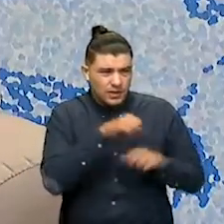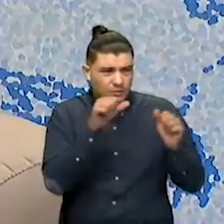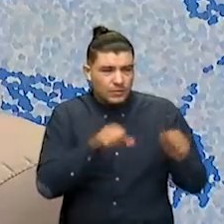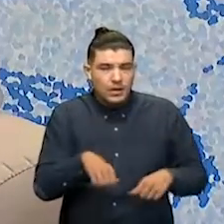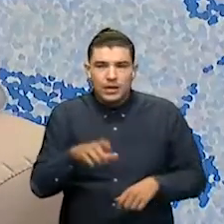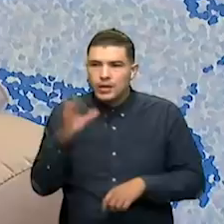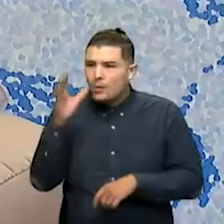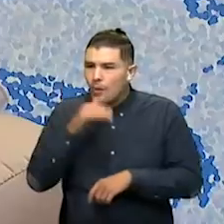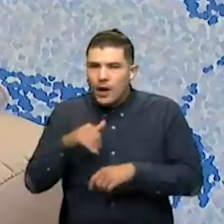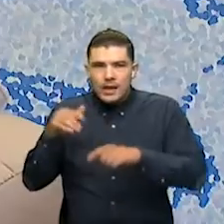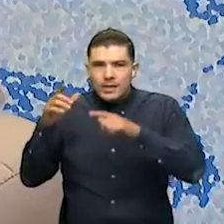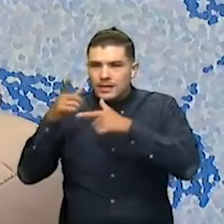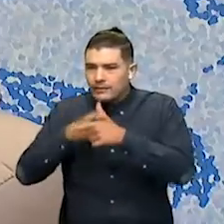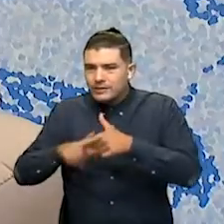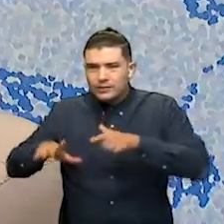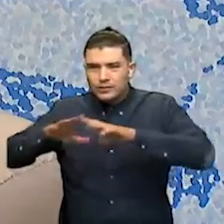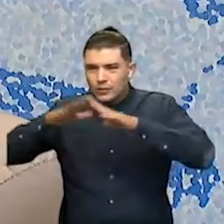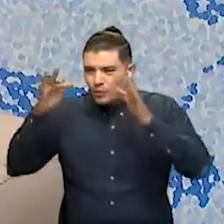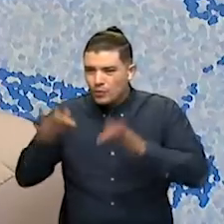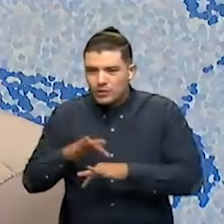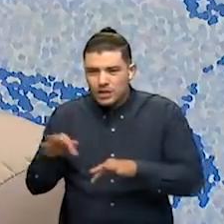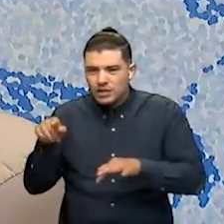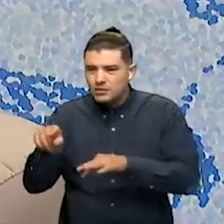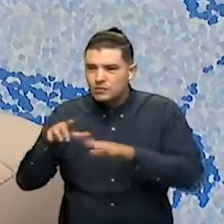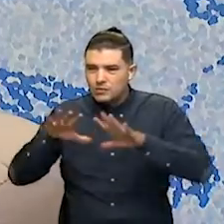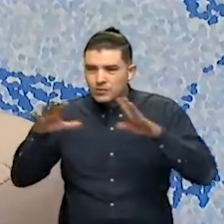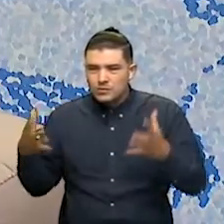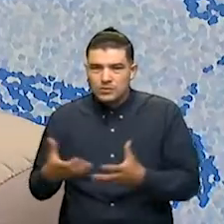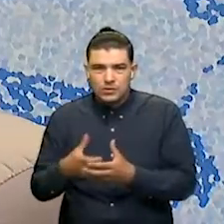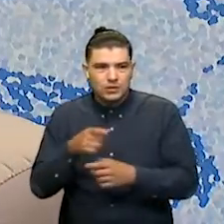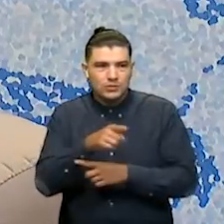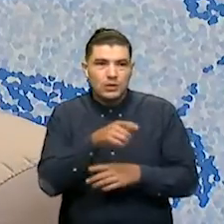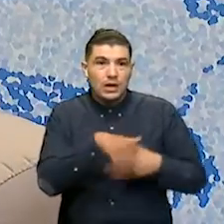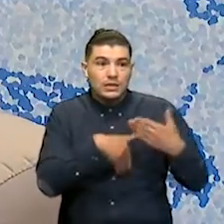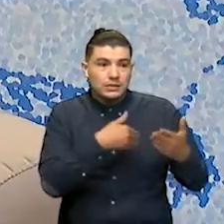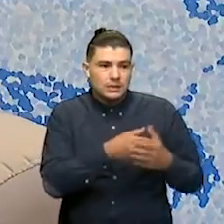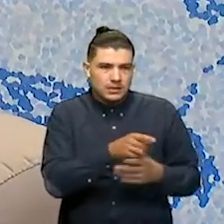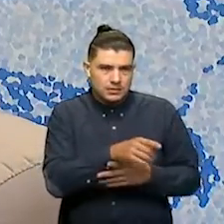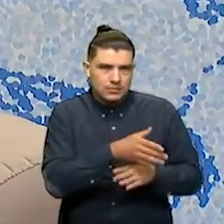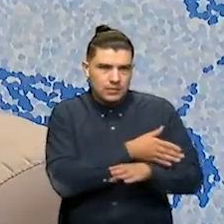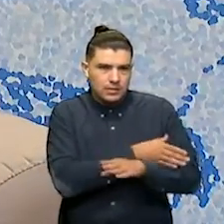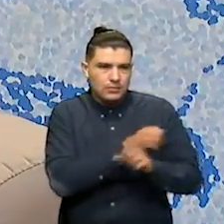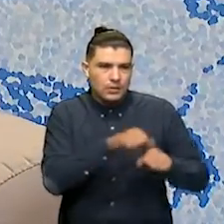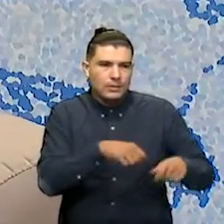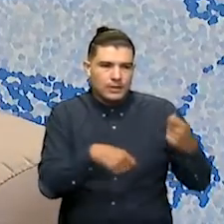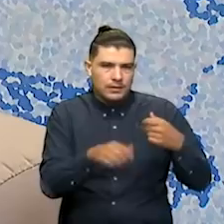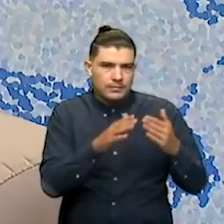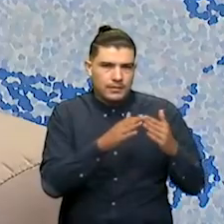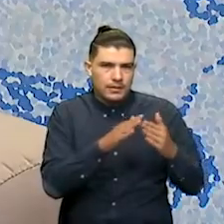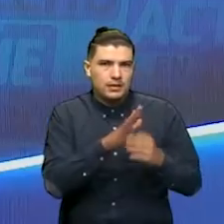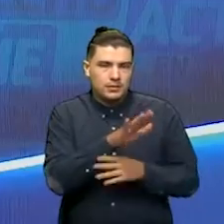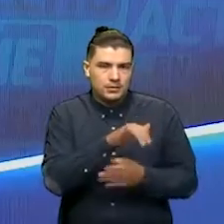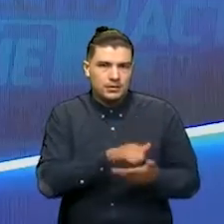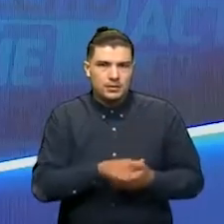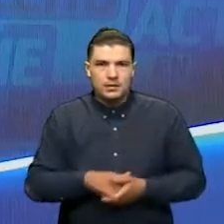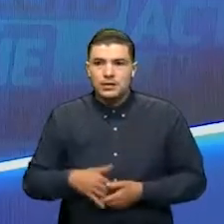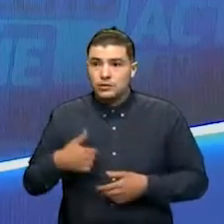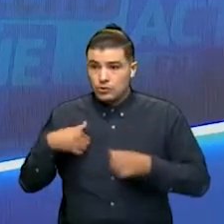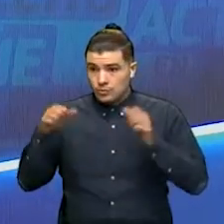desenglobe total del predio, sí, él no puede hacer desenglobe de su de ese pedazo. Exactamente. O sea, yo puedo, de un desenglobe